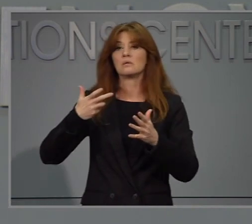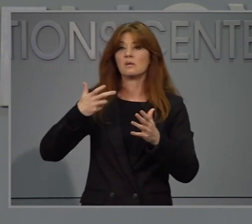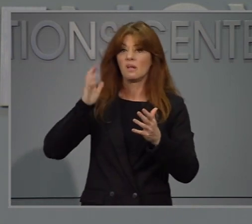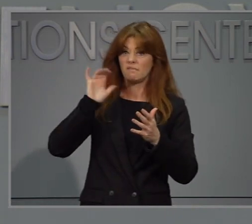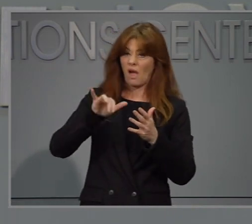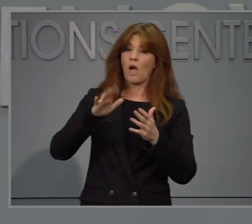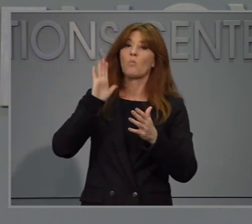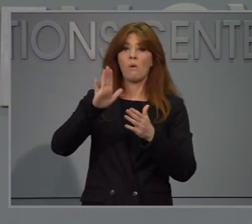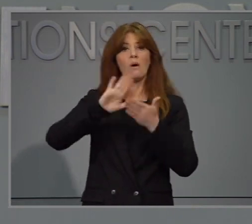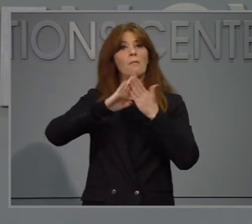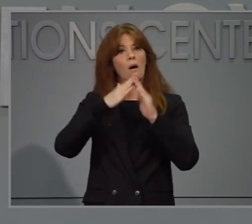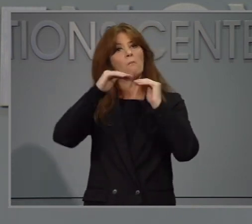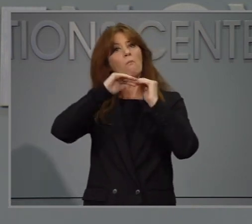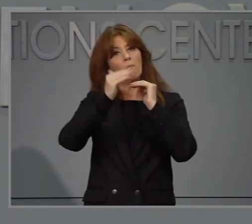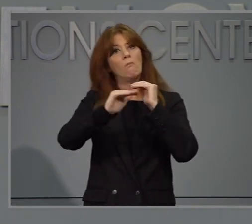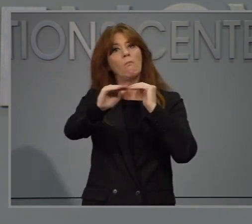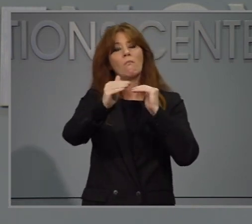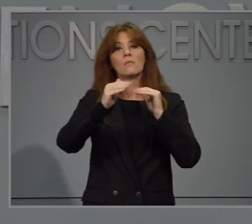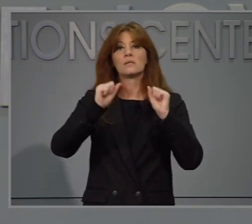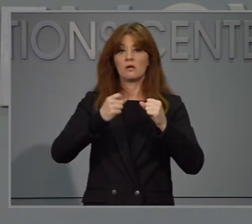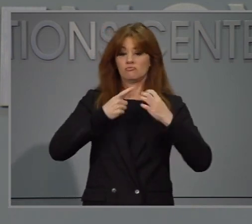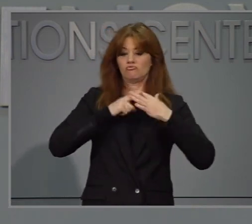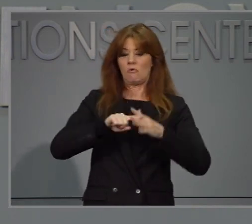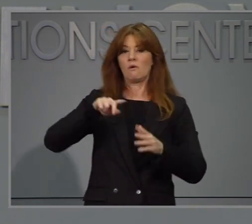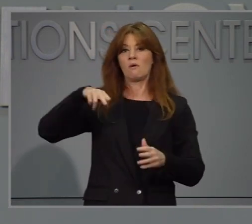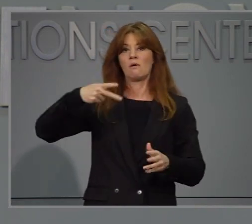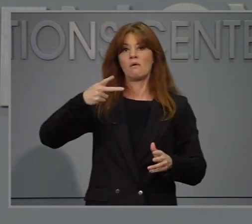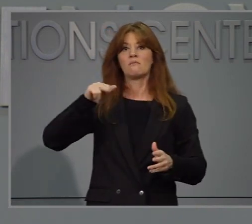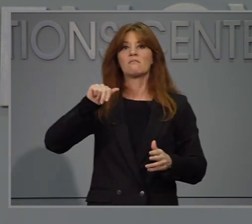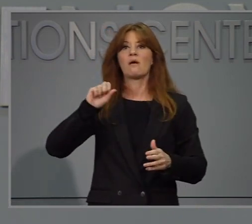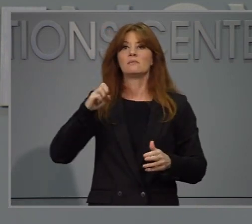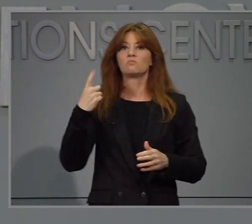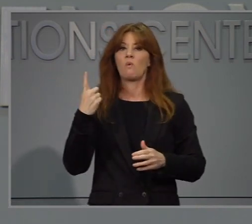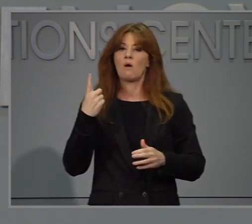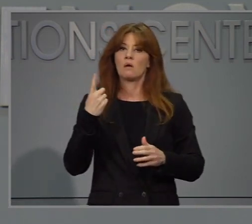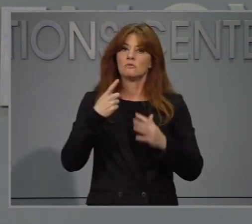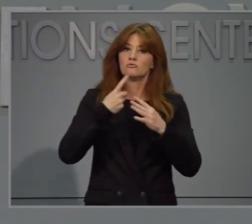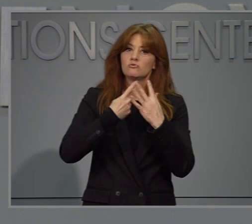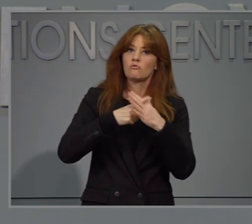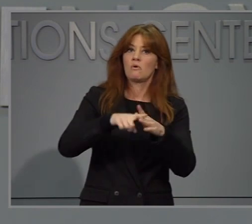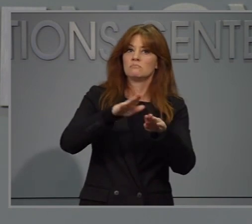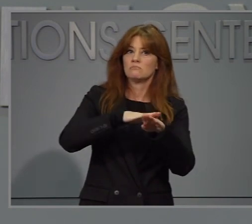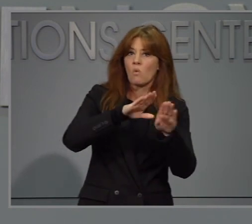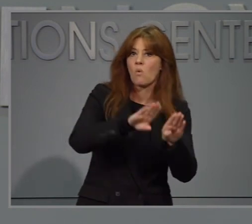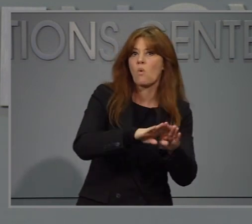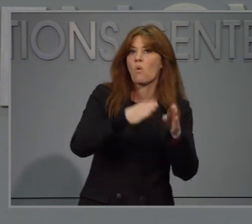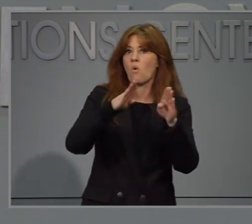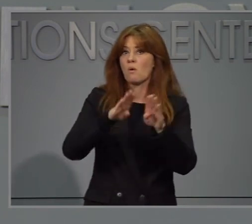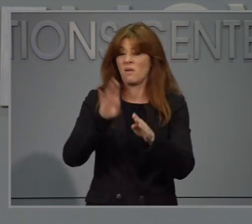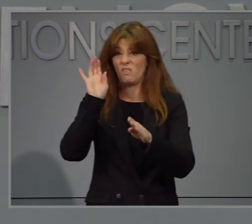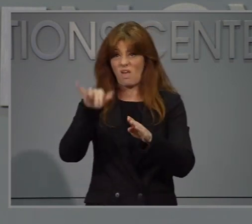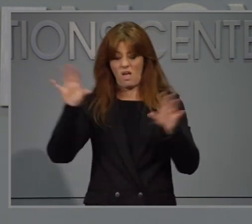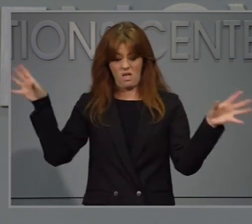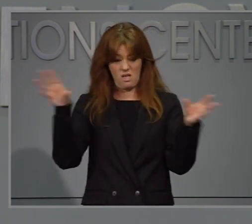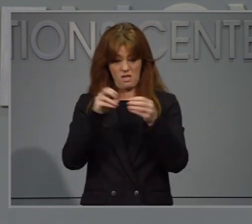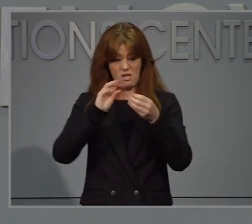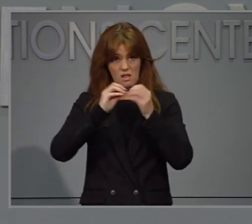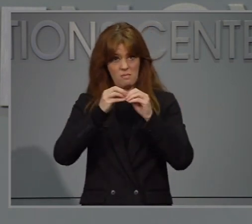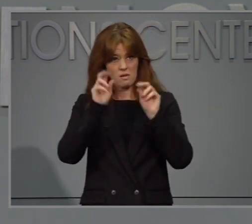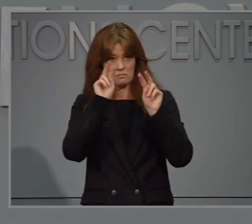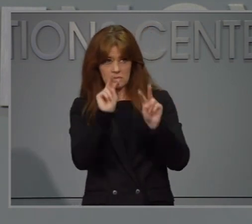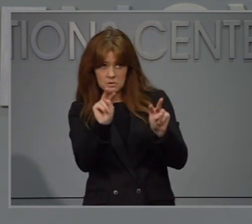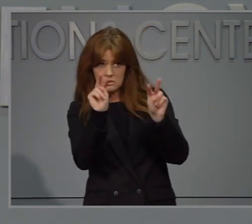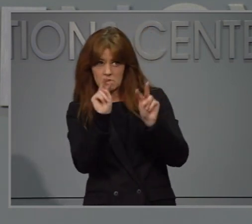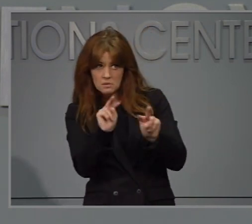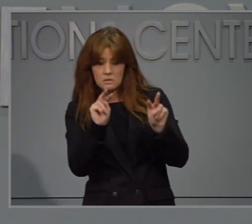estas tendencias van a estar lo suficientemente estables para pasar a la fase 1 la semana que entra, pero estaremos vigilándolo